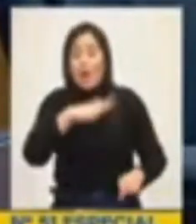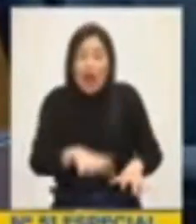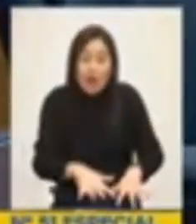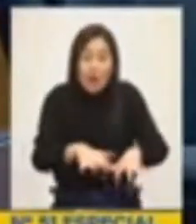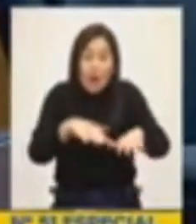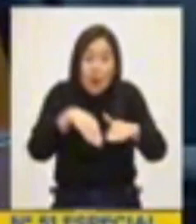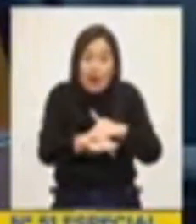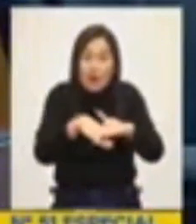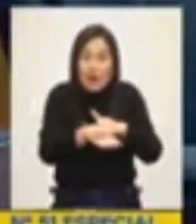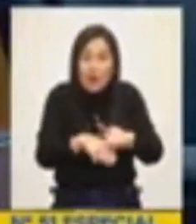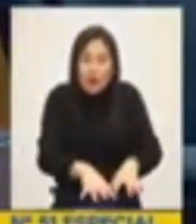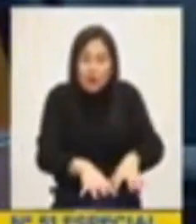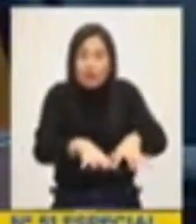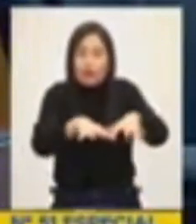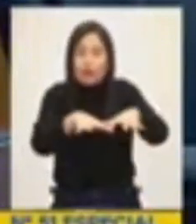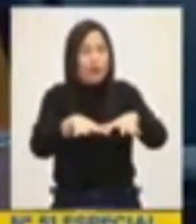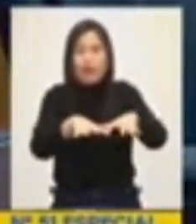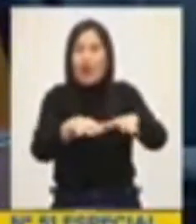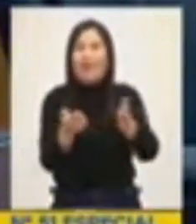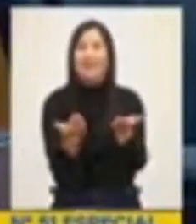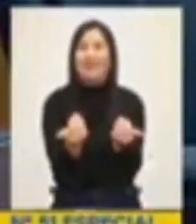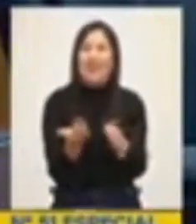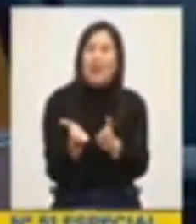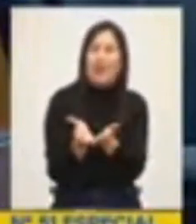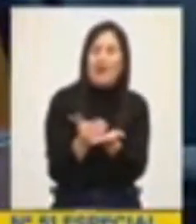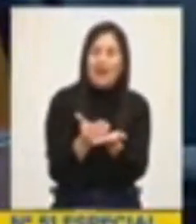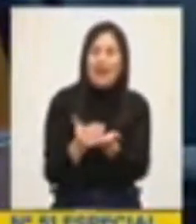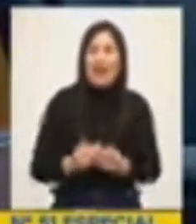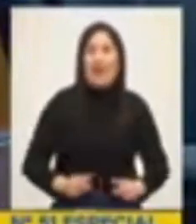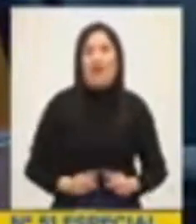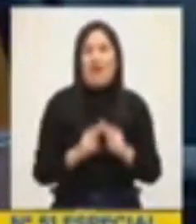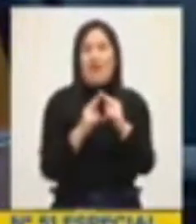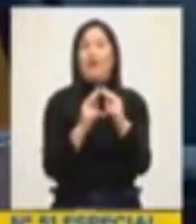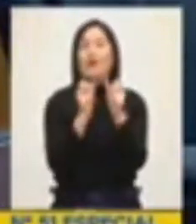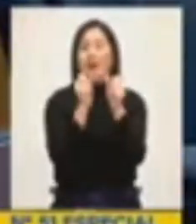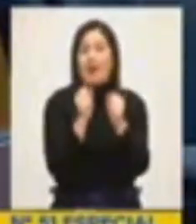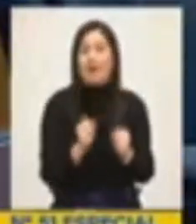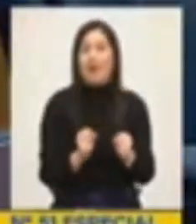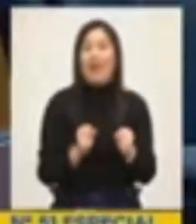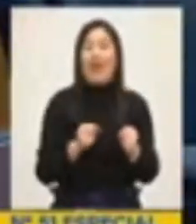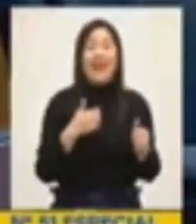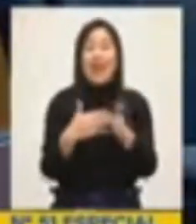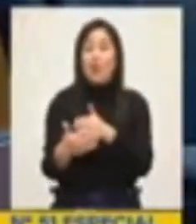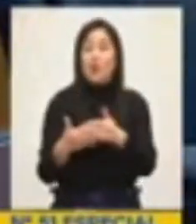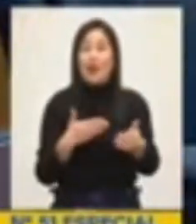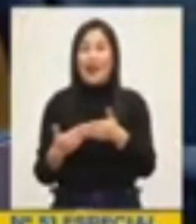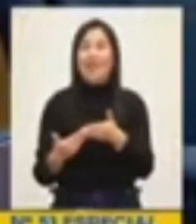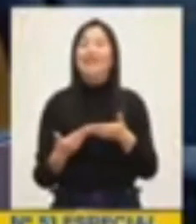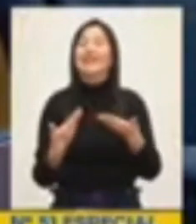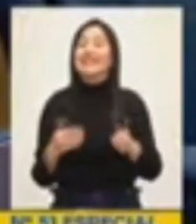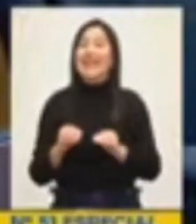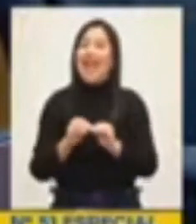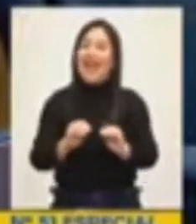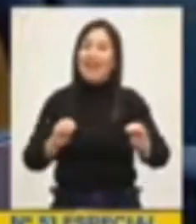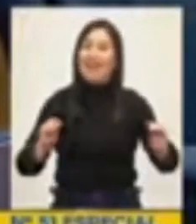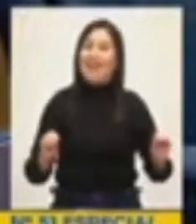es necesario planificar obras para ir conteniendo lo que la naturaleza ya nos está mostrando,